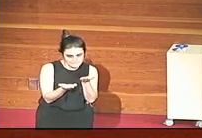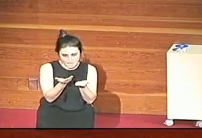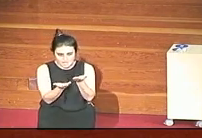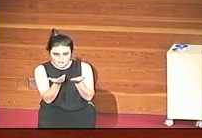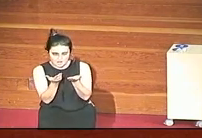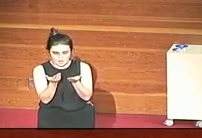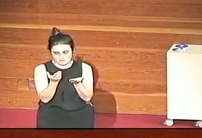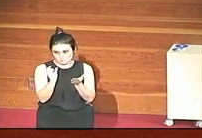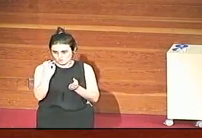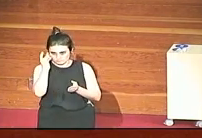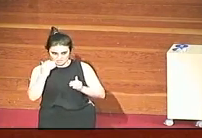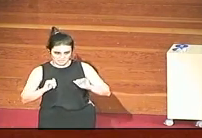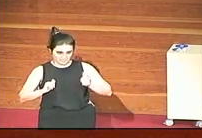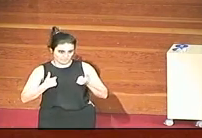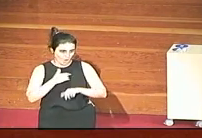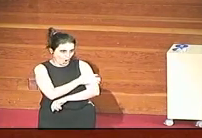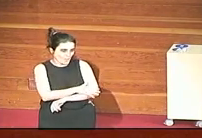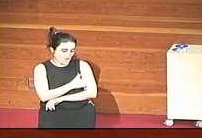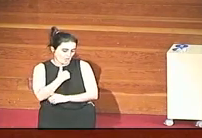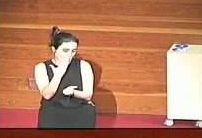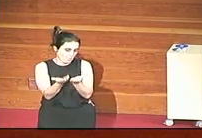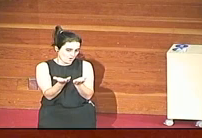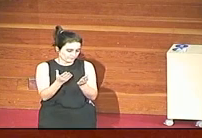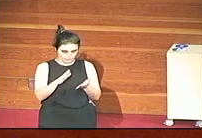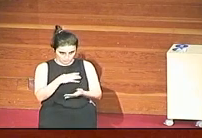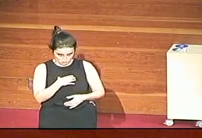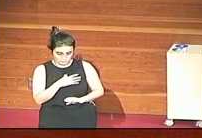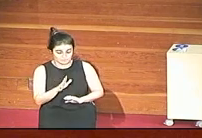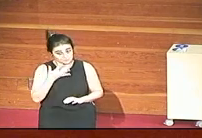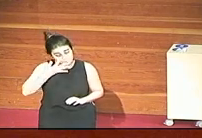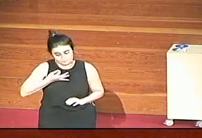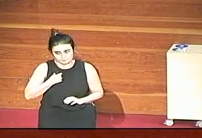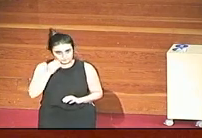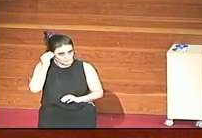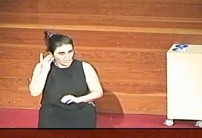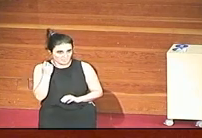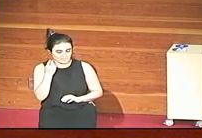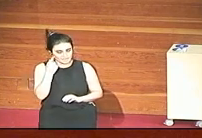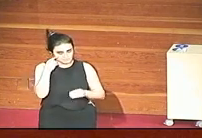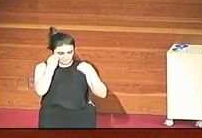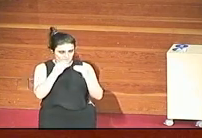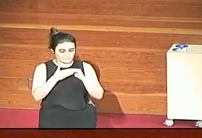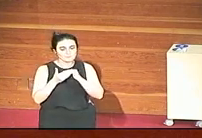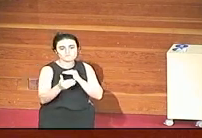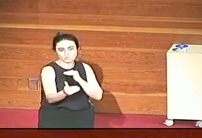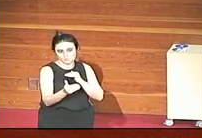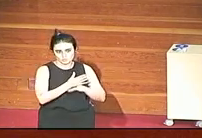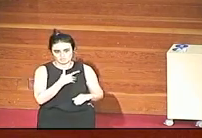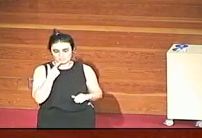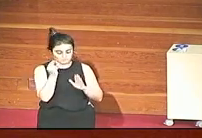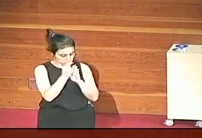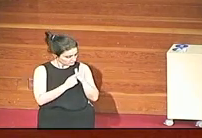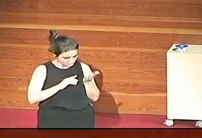una iniciativa gubernamental pero sí creo que hay que hacer un planteamiento a futuro o sea no tomar unas medidas